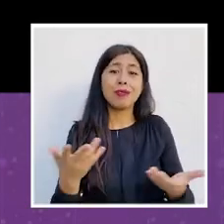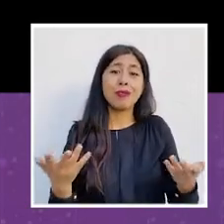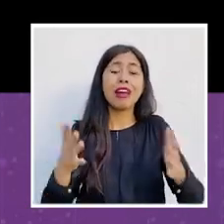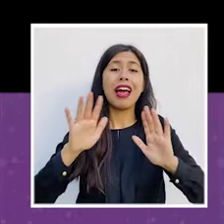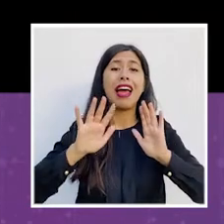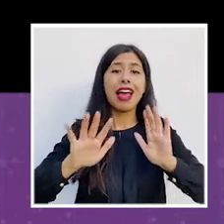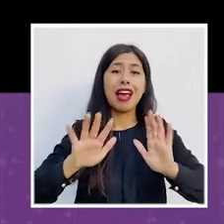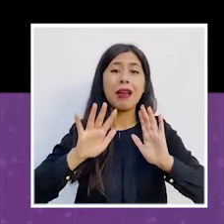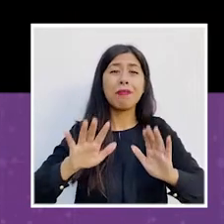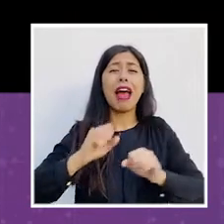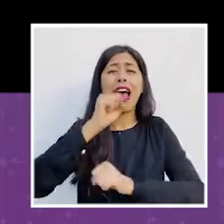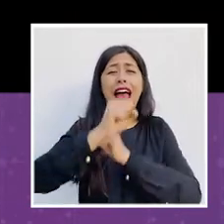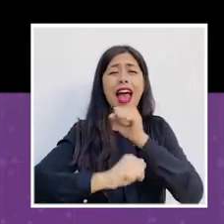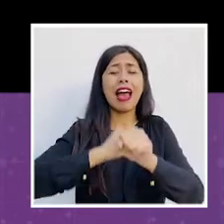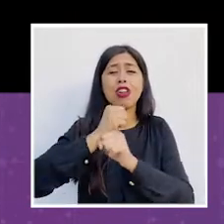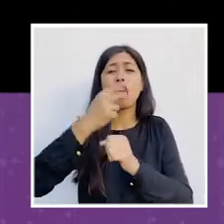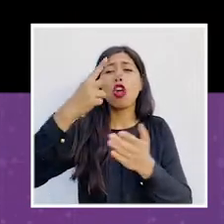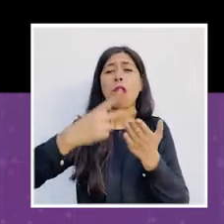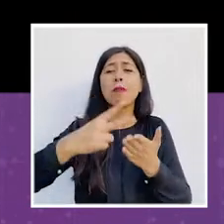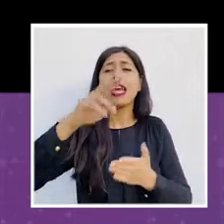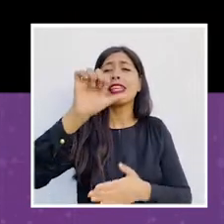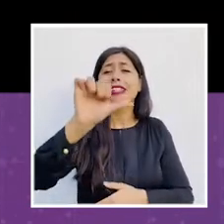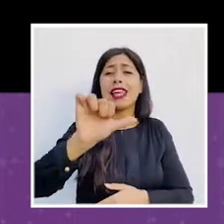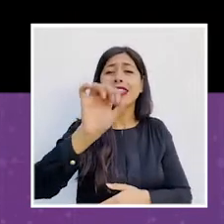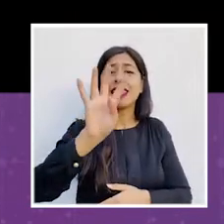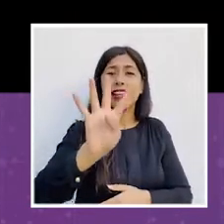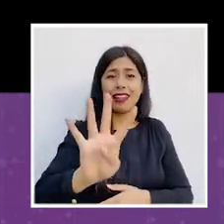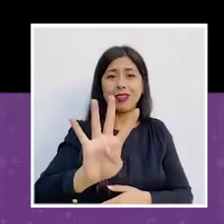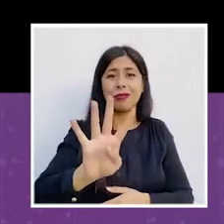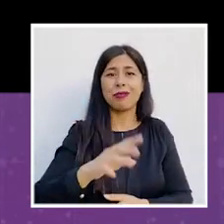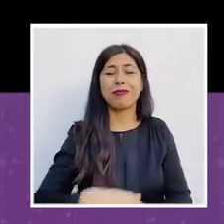vamos a tener que esperar hasta el año 2064,